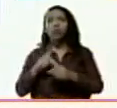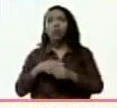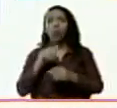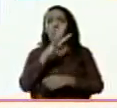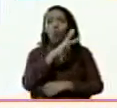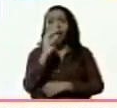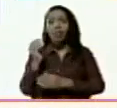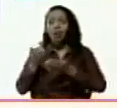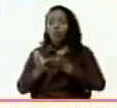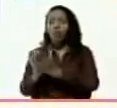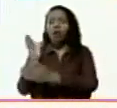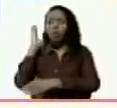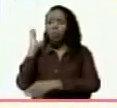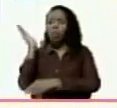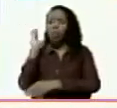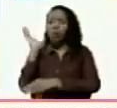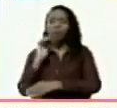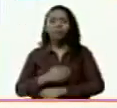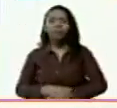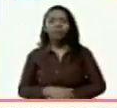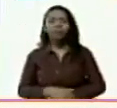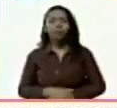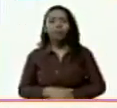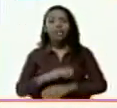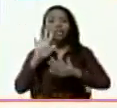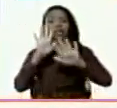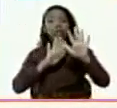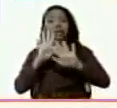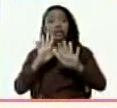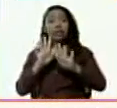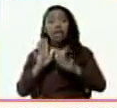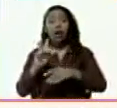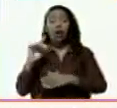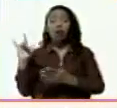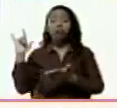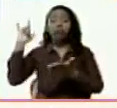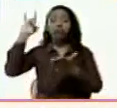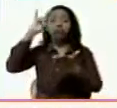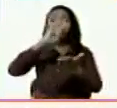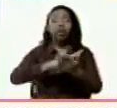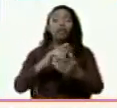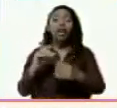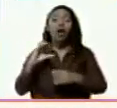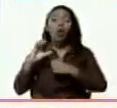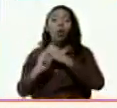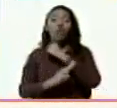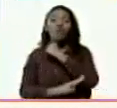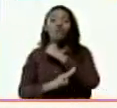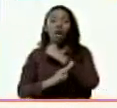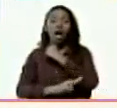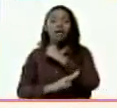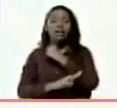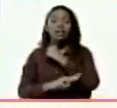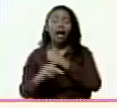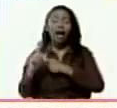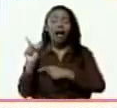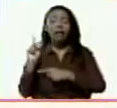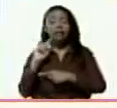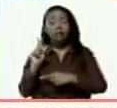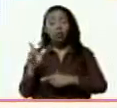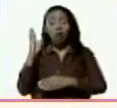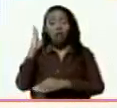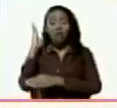fueron sancionados 15 aeronaves de conviasa como ustedes lo saben que es una sanción reciente